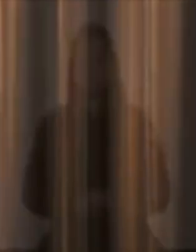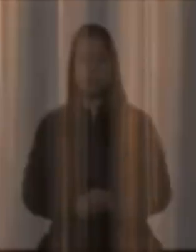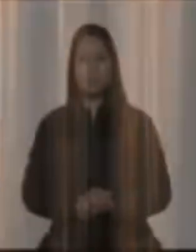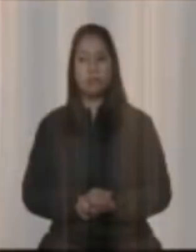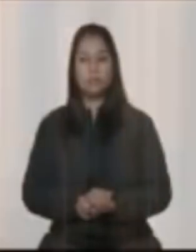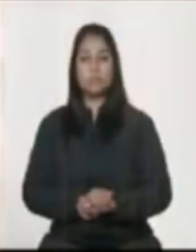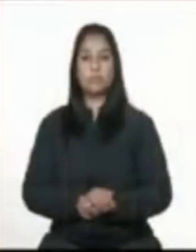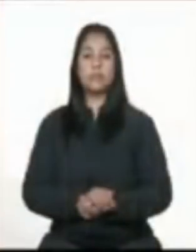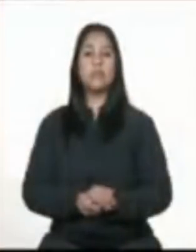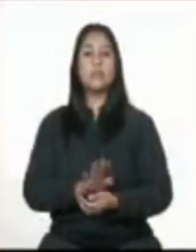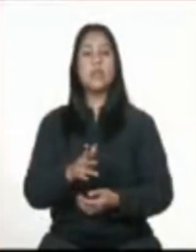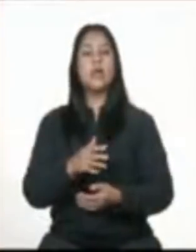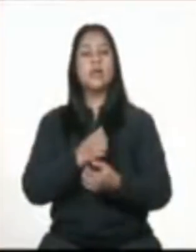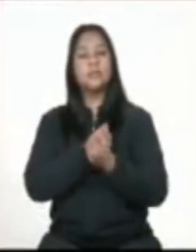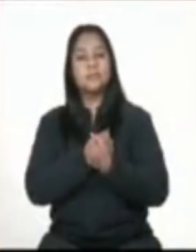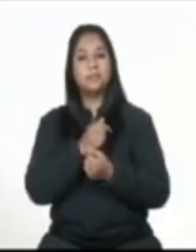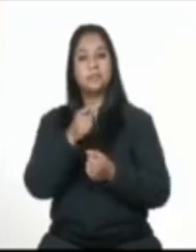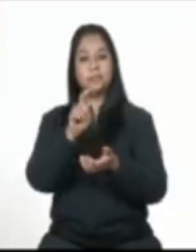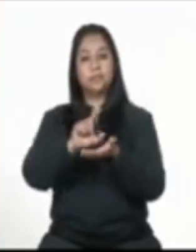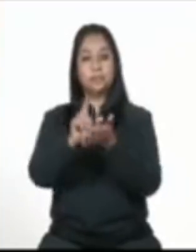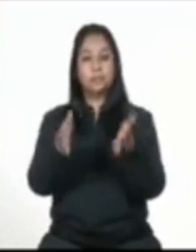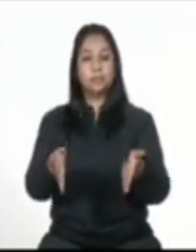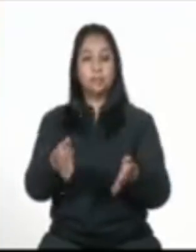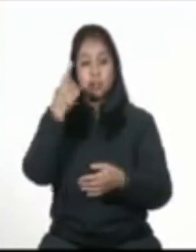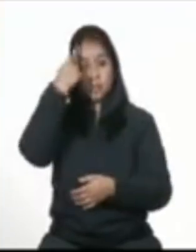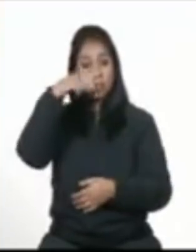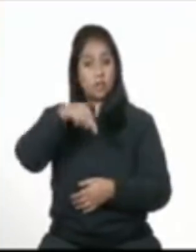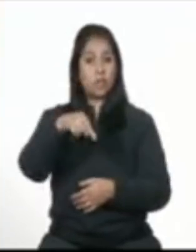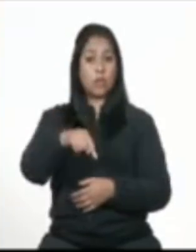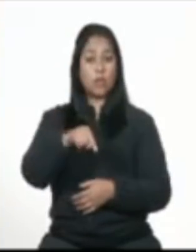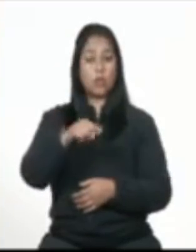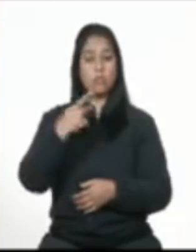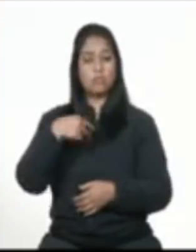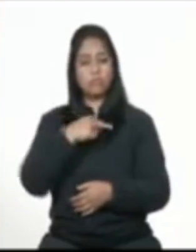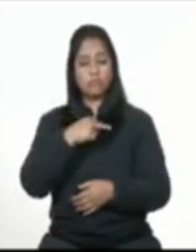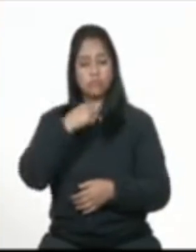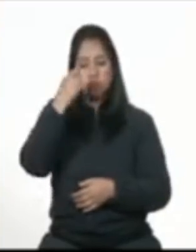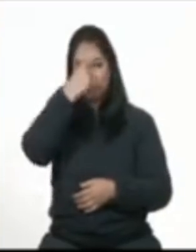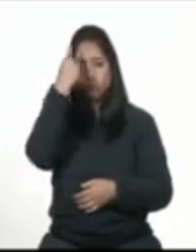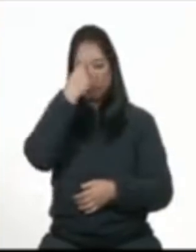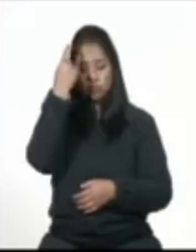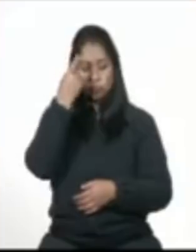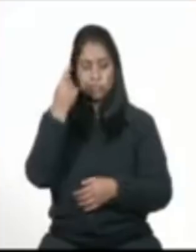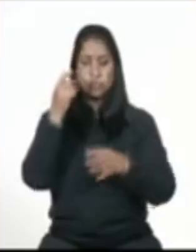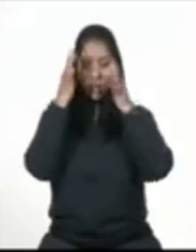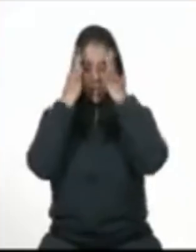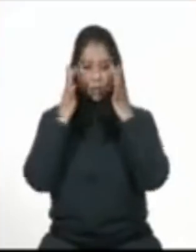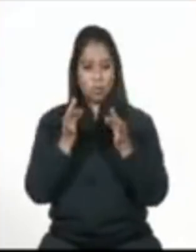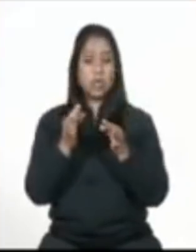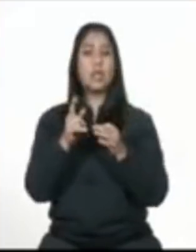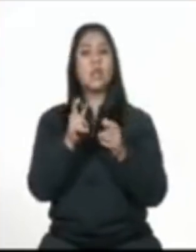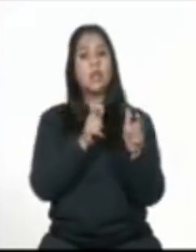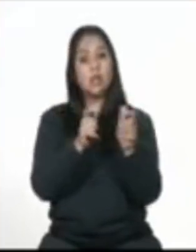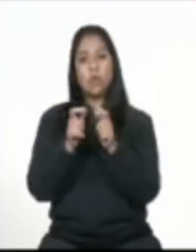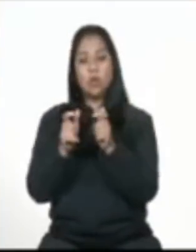Estimados conciudadanos, el día de hoy hemos trabajado, hemos logrado acordar y coordinar con la Cámara